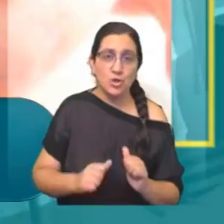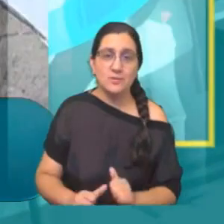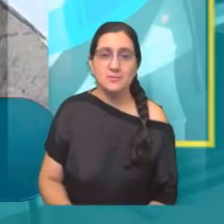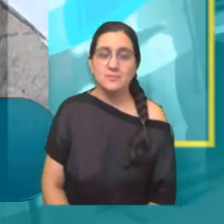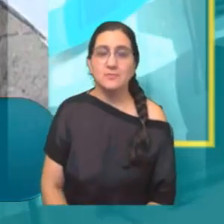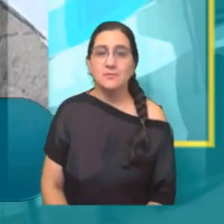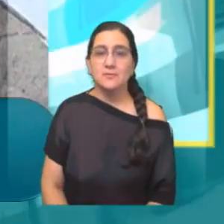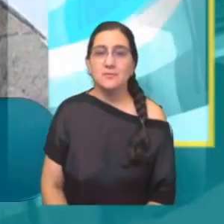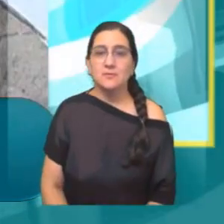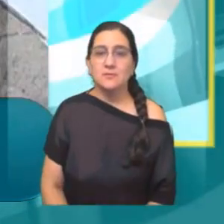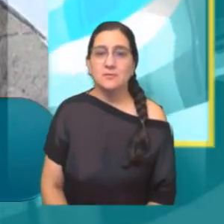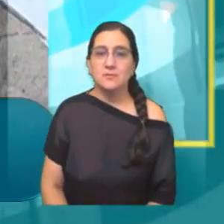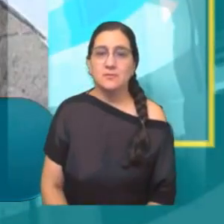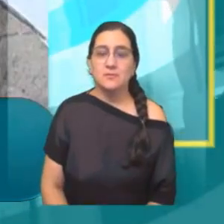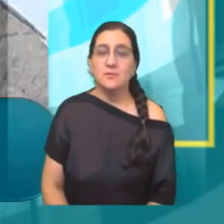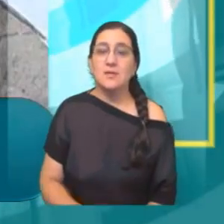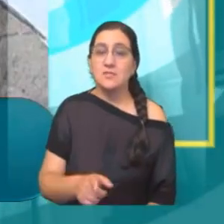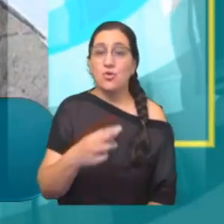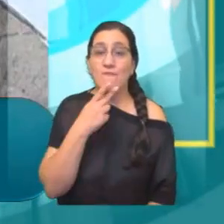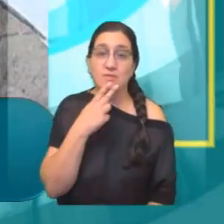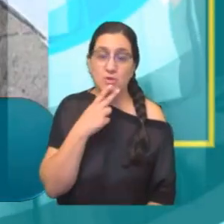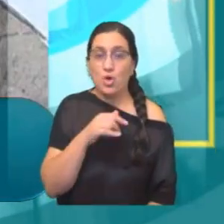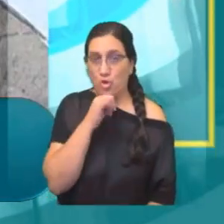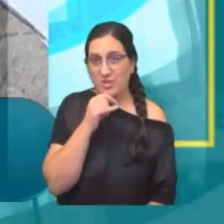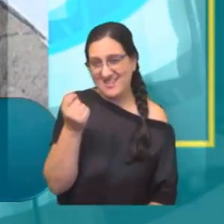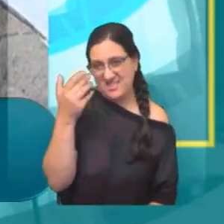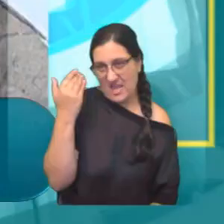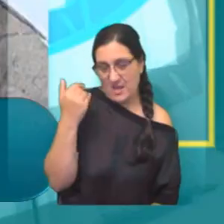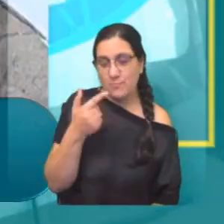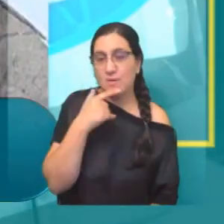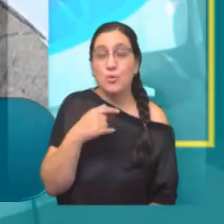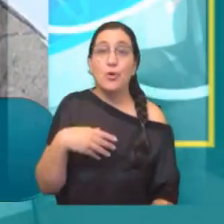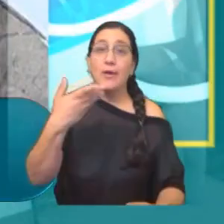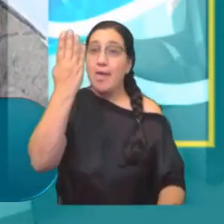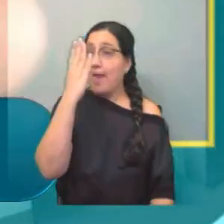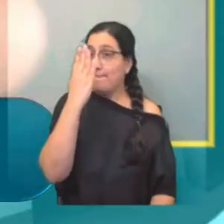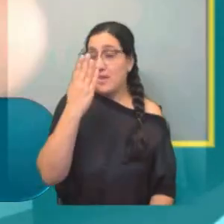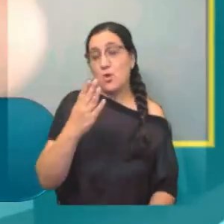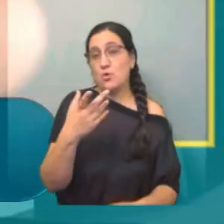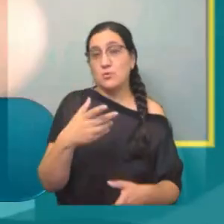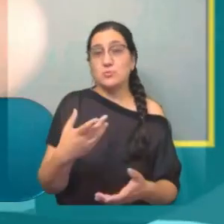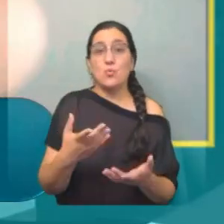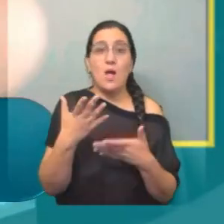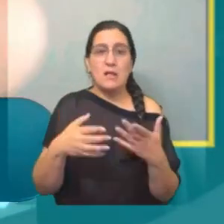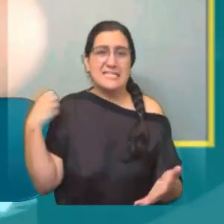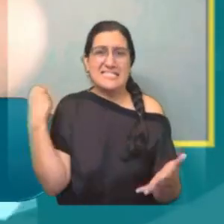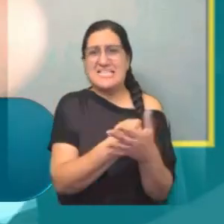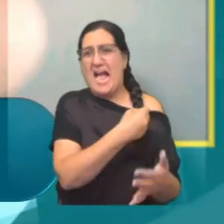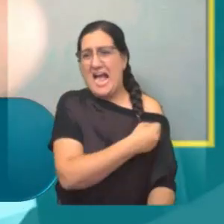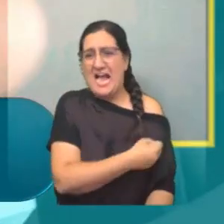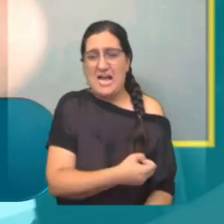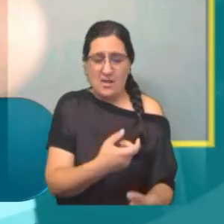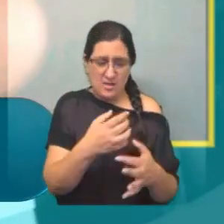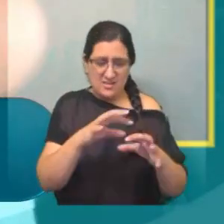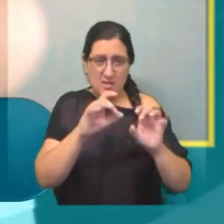imágenes por ahí, si a ustedes les parece. Esto es lo que acabamos de hablar, cortes con espejos, ¿sí? También, los cortes con los vidrios.